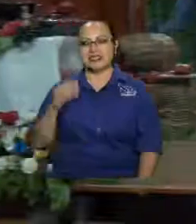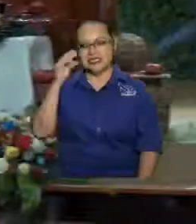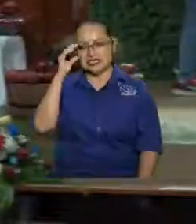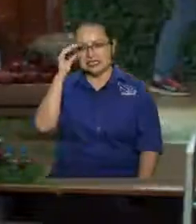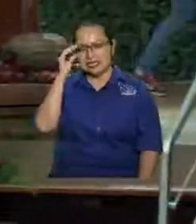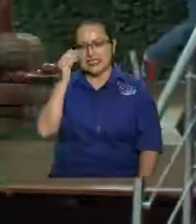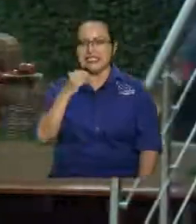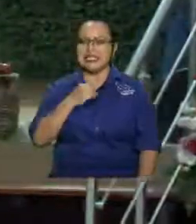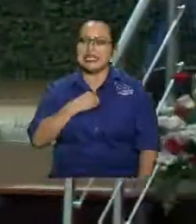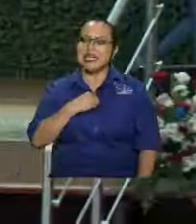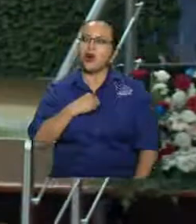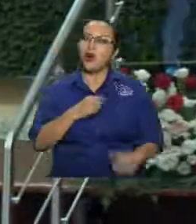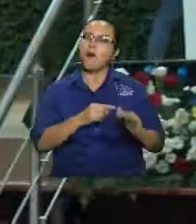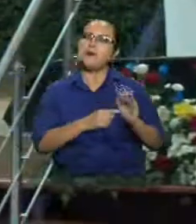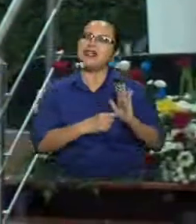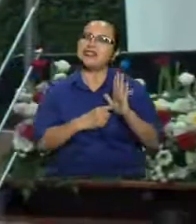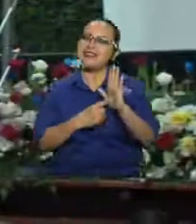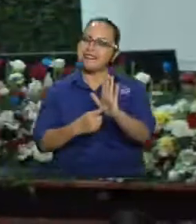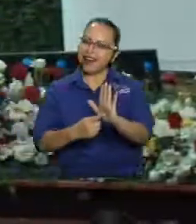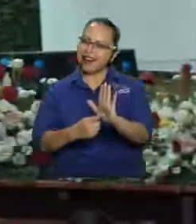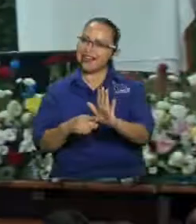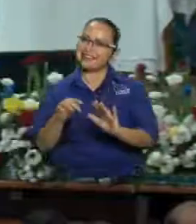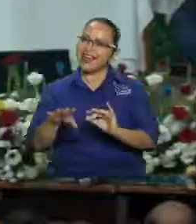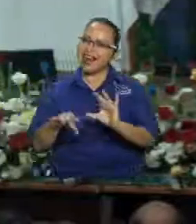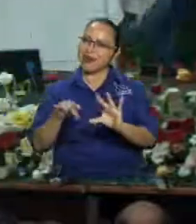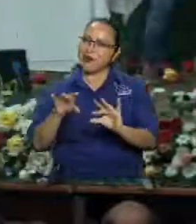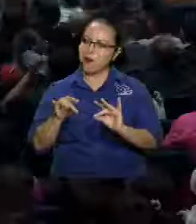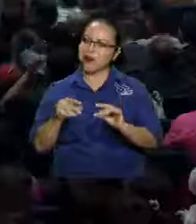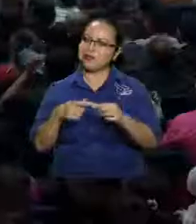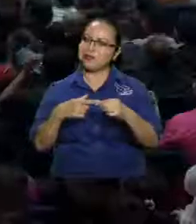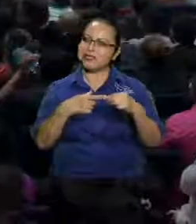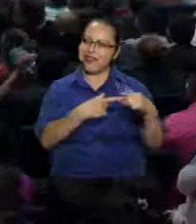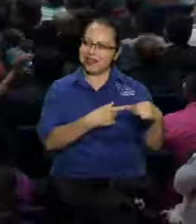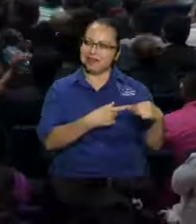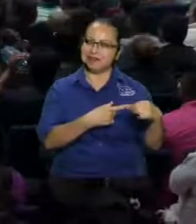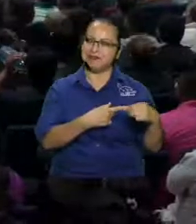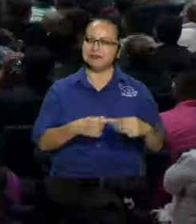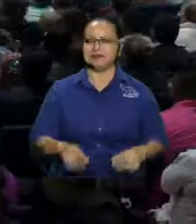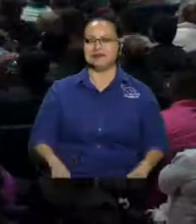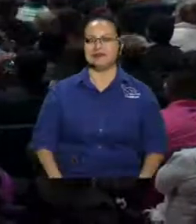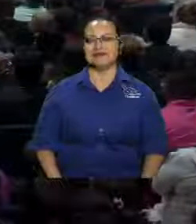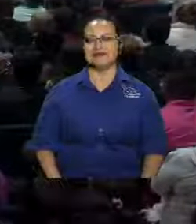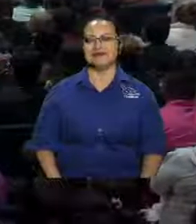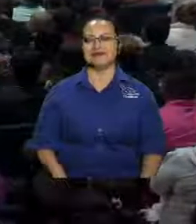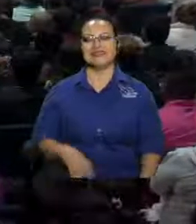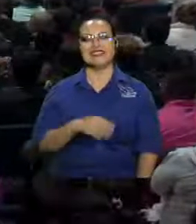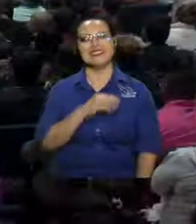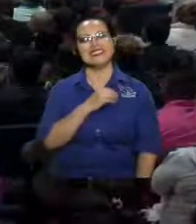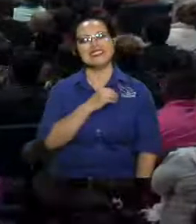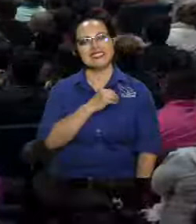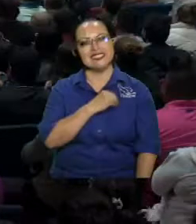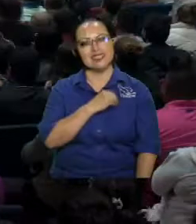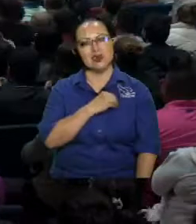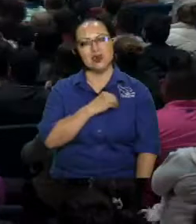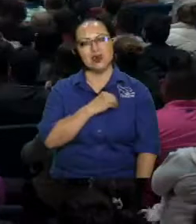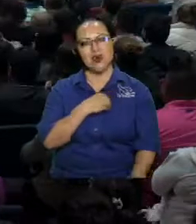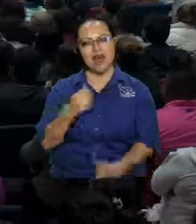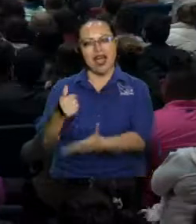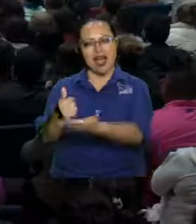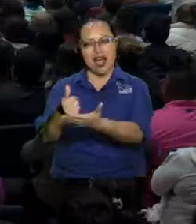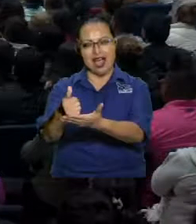Porque no le quiero celebrar su cumpleaños, les quiero mostrar algo. Pero aprovechando que ellos están cumpliendo años. Ok, aquí yo